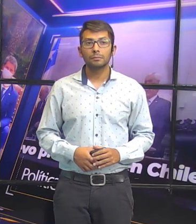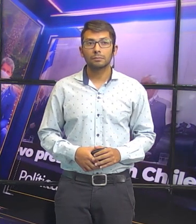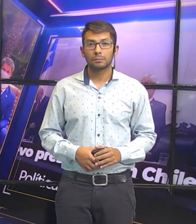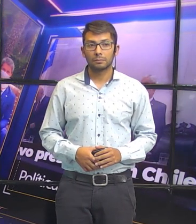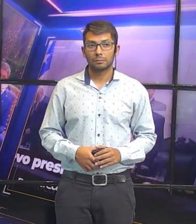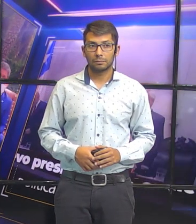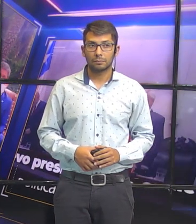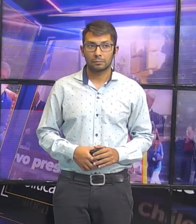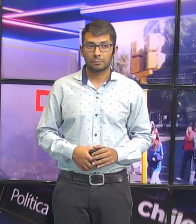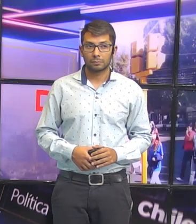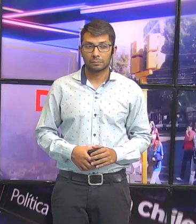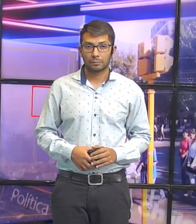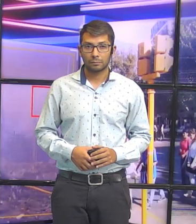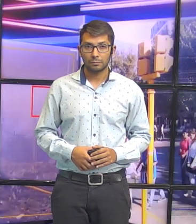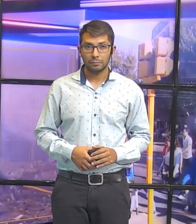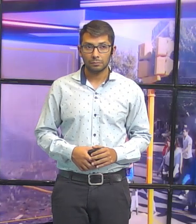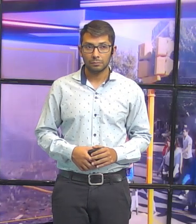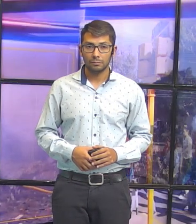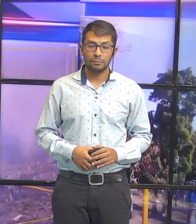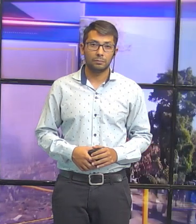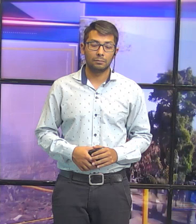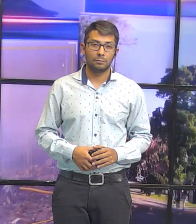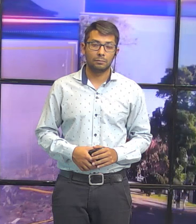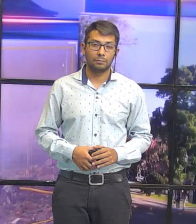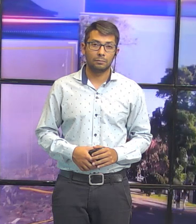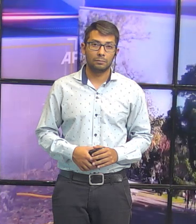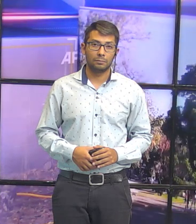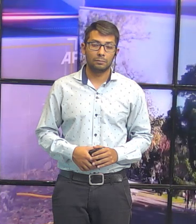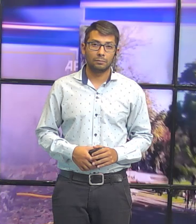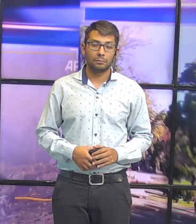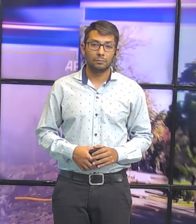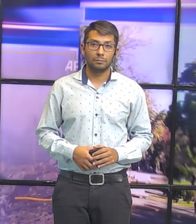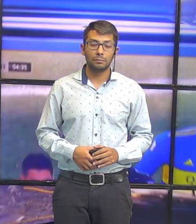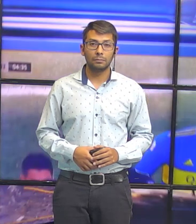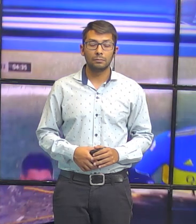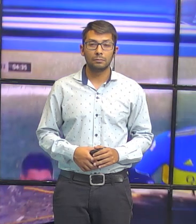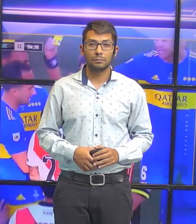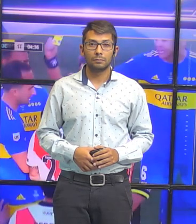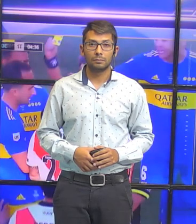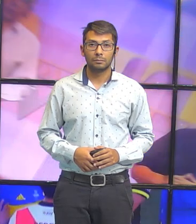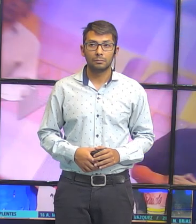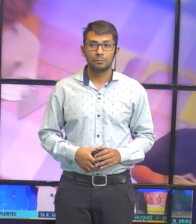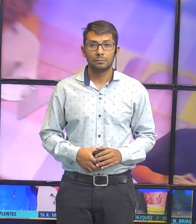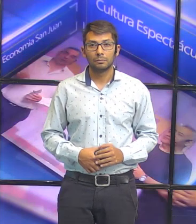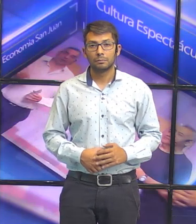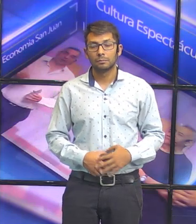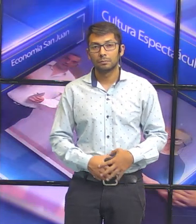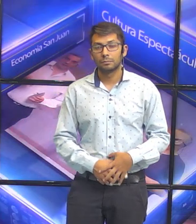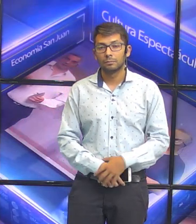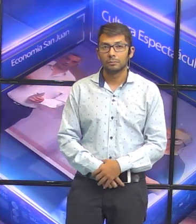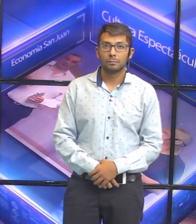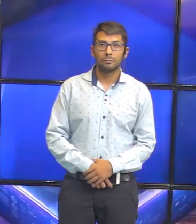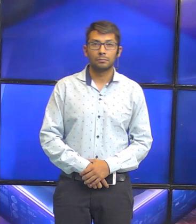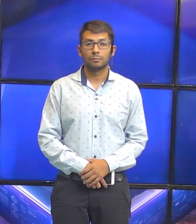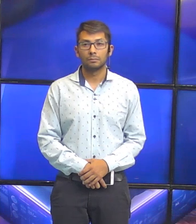las micro pymes que comerciales de servicios o que están en el sector agrícola imaginemos todas esas empresas que tienen